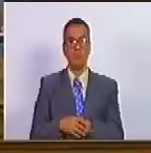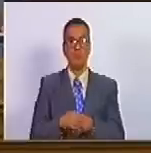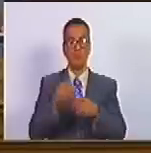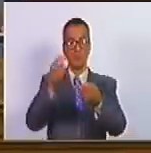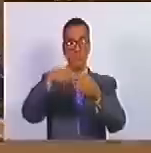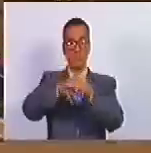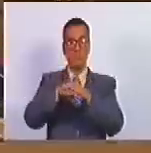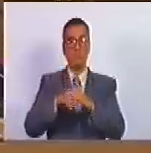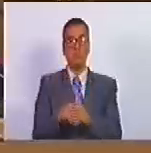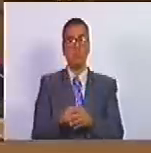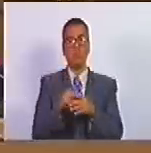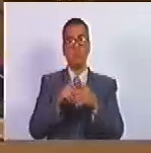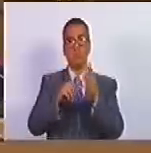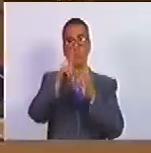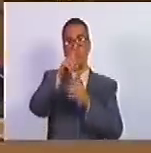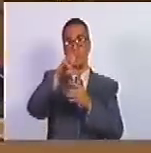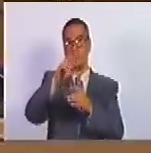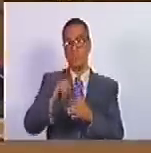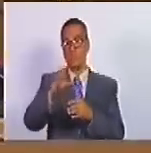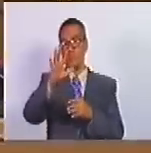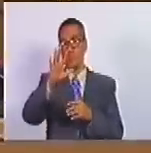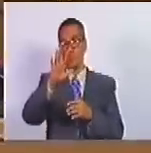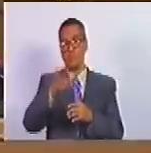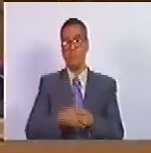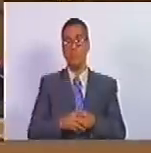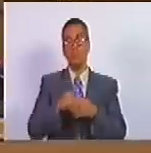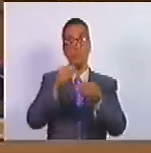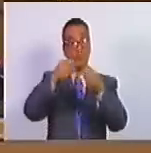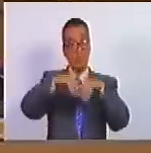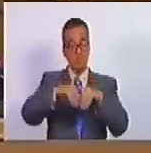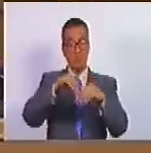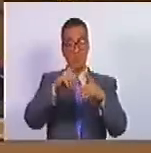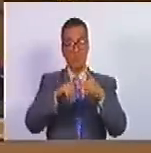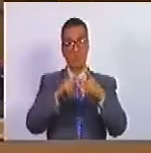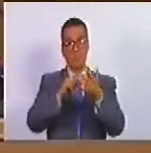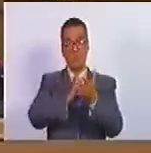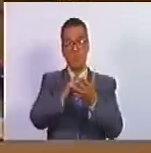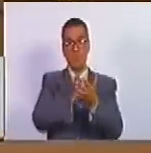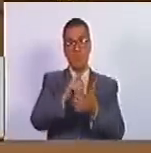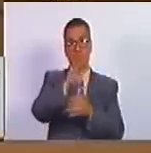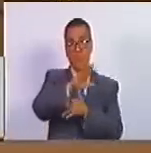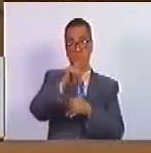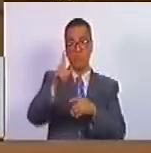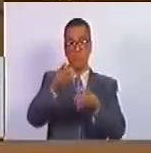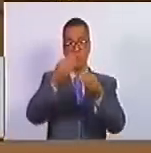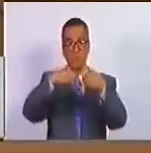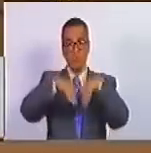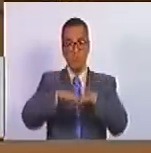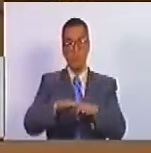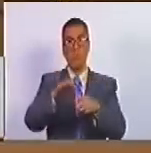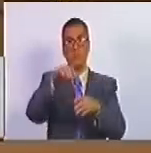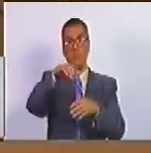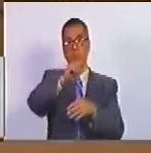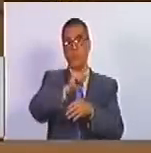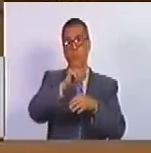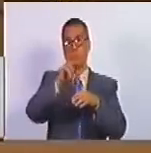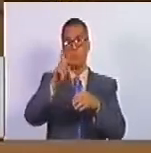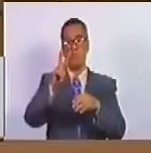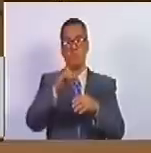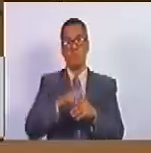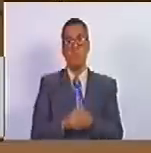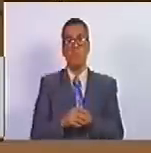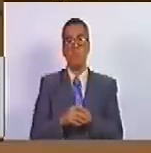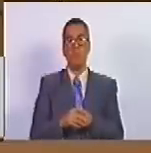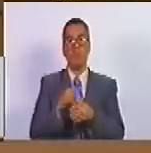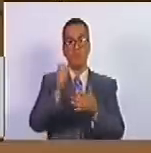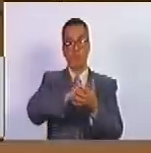Siguiente. Centésimo décimo quinto. Se propone modificar el artículo 51, que pasa a ser el artículo 52, el